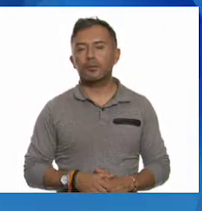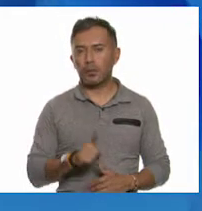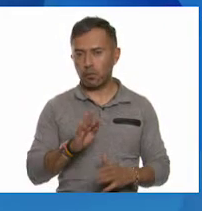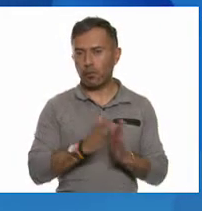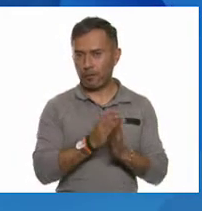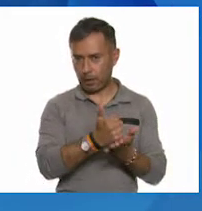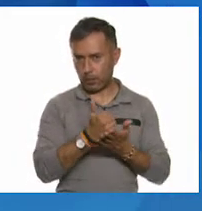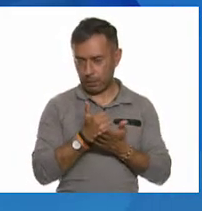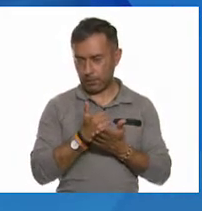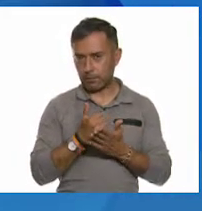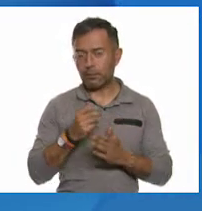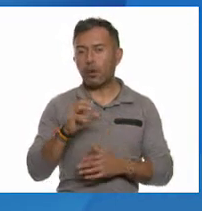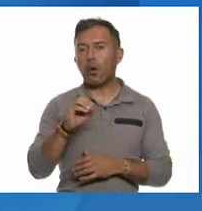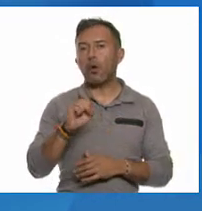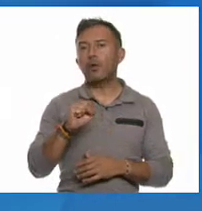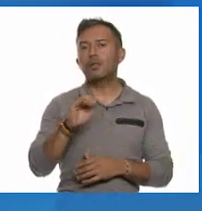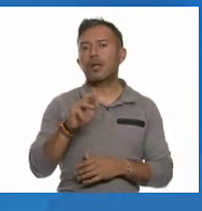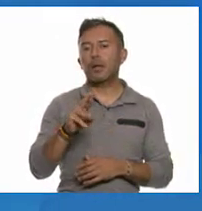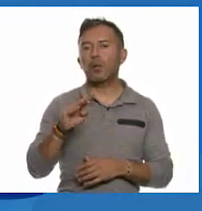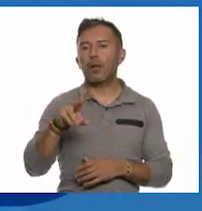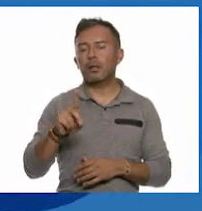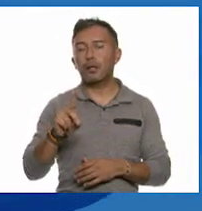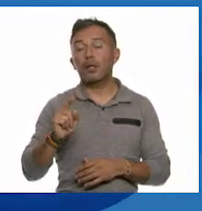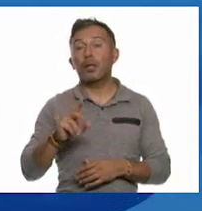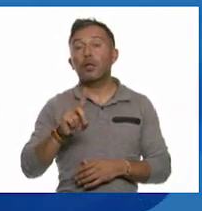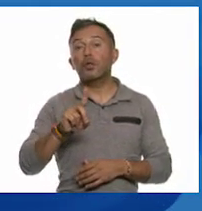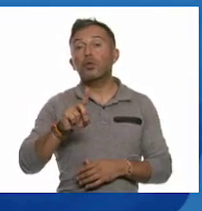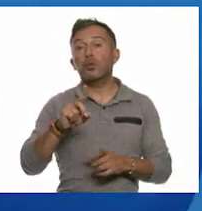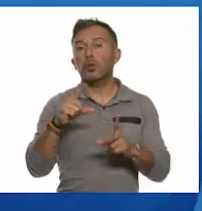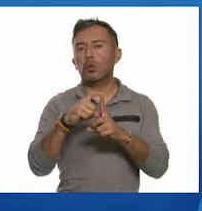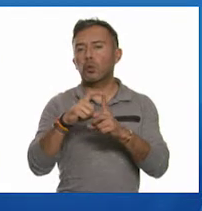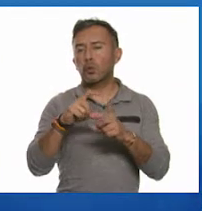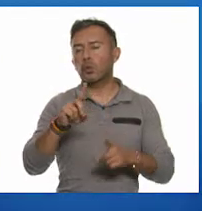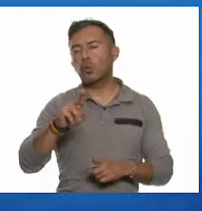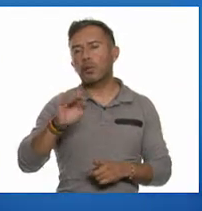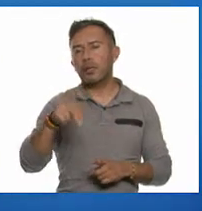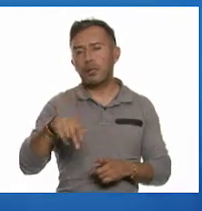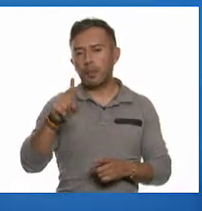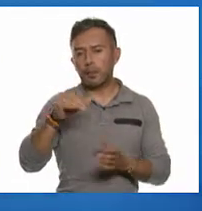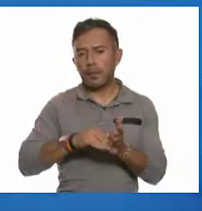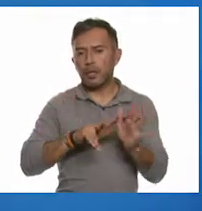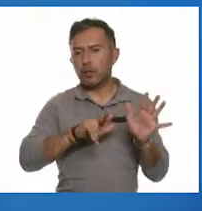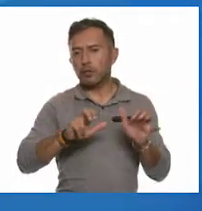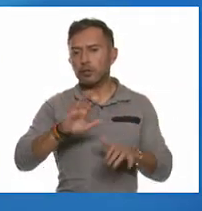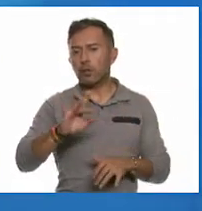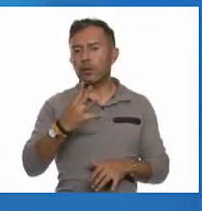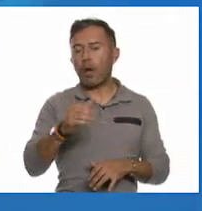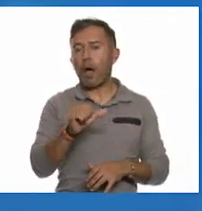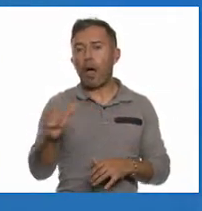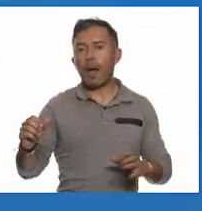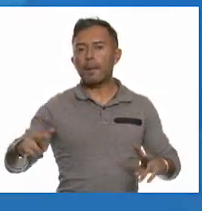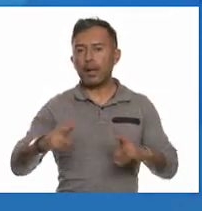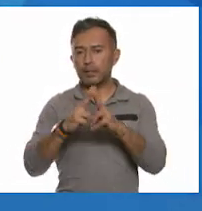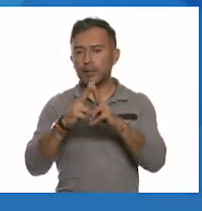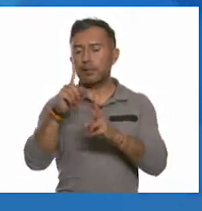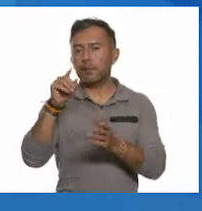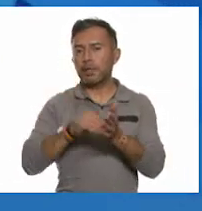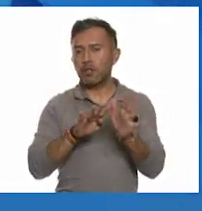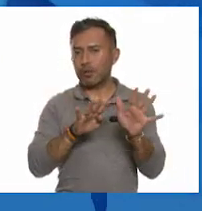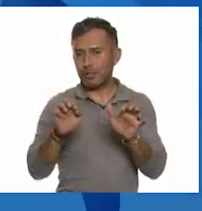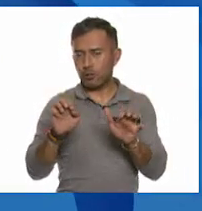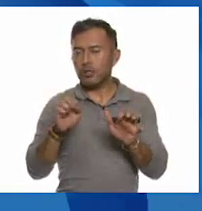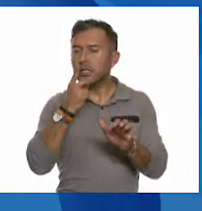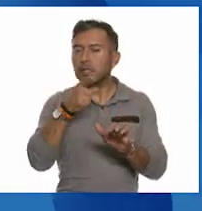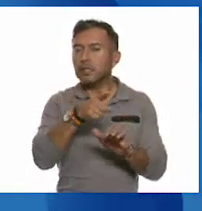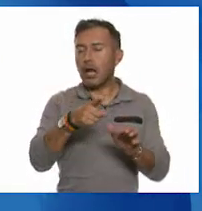Oscar Wilde. Dublín, 1854, París, 1900. Eso nos está indicando que nace en